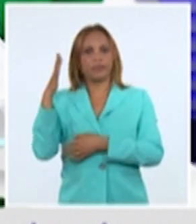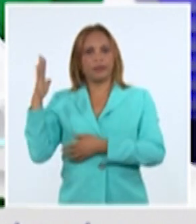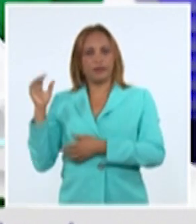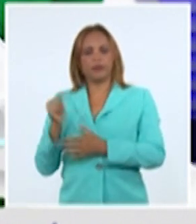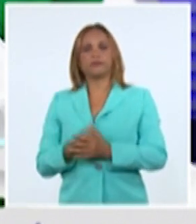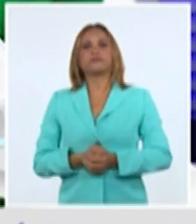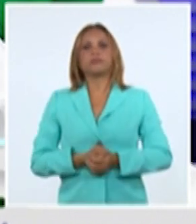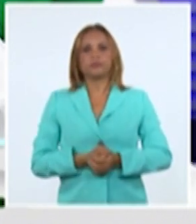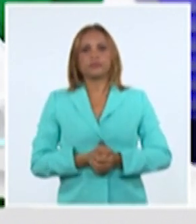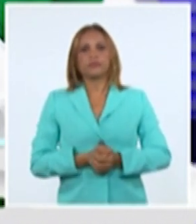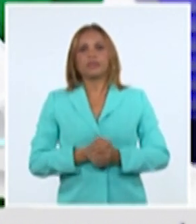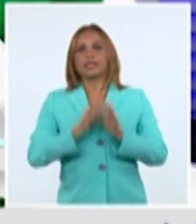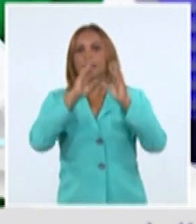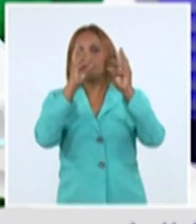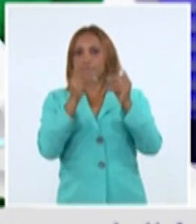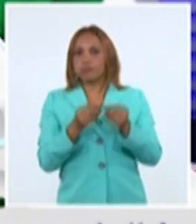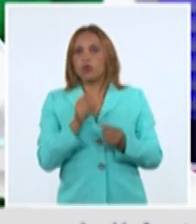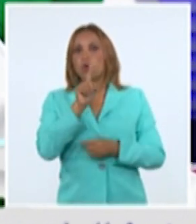se acumulan